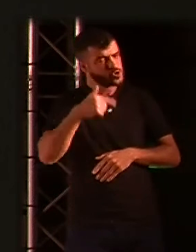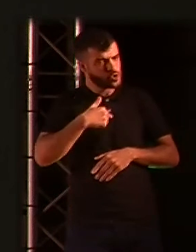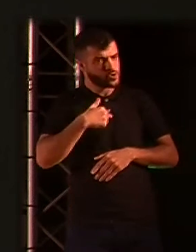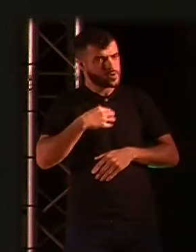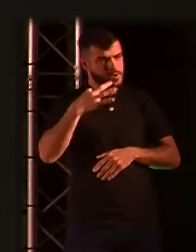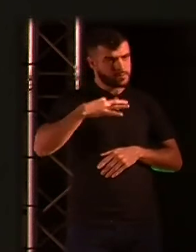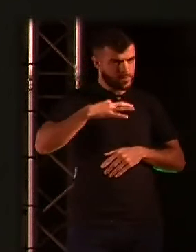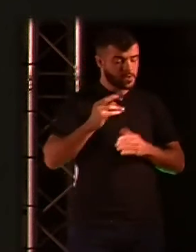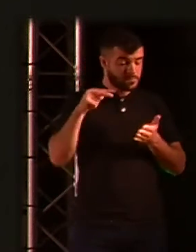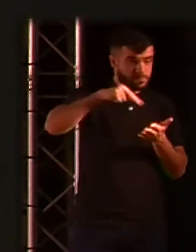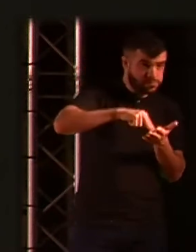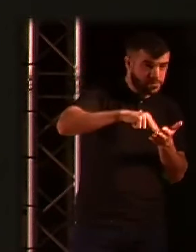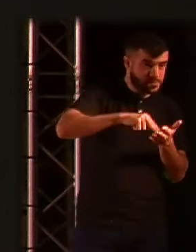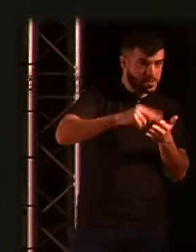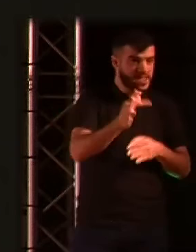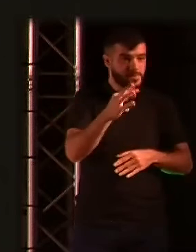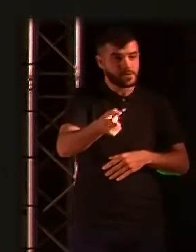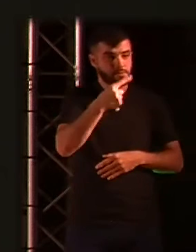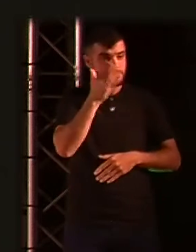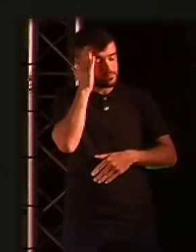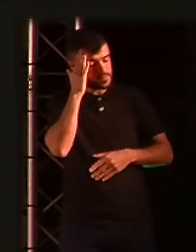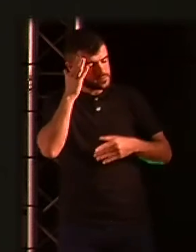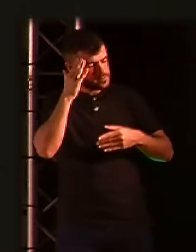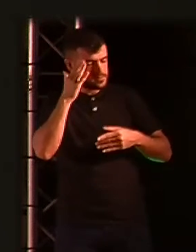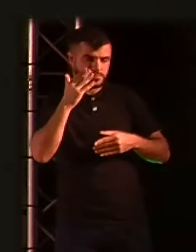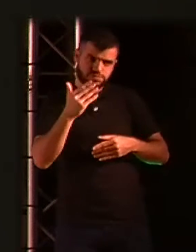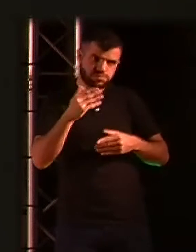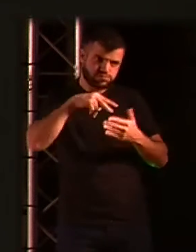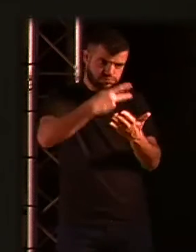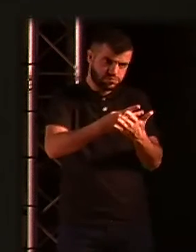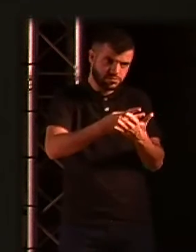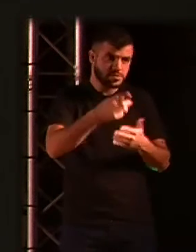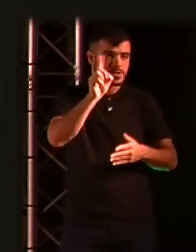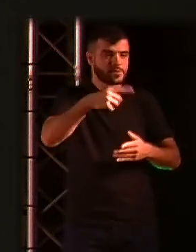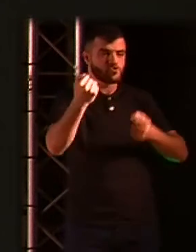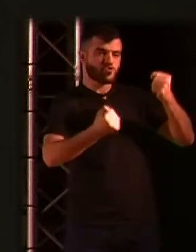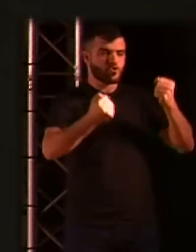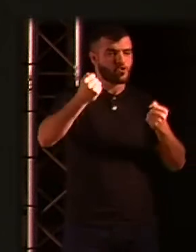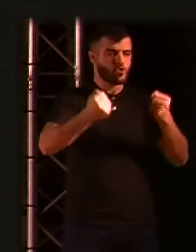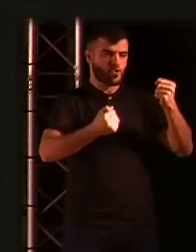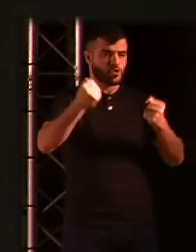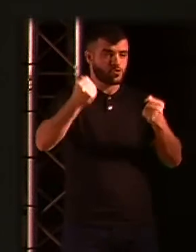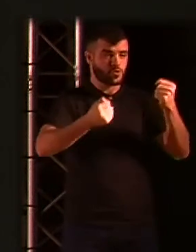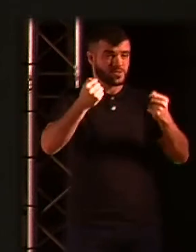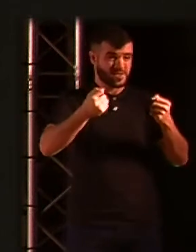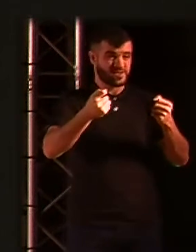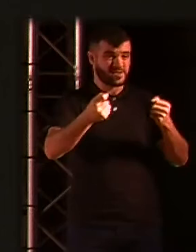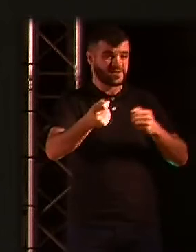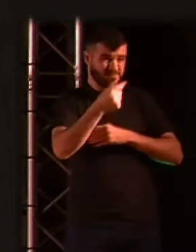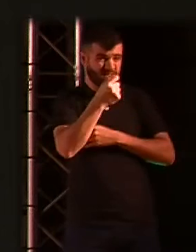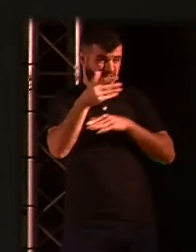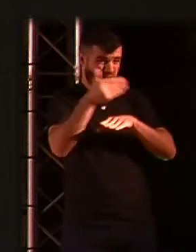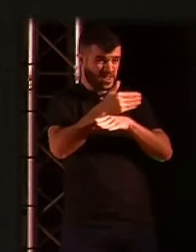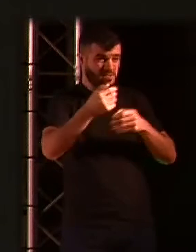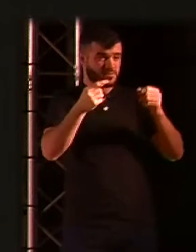y tomo la pastilla de dormir, es muy probable que me caiga. Y conducir bajo los efectos de estos medicamentos también te hace que reduzcan los reflejos, que